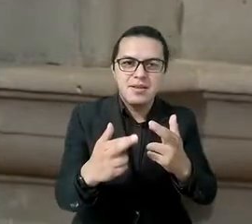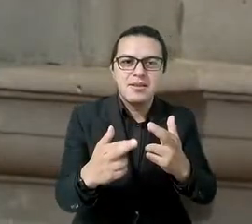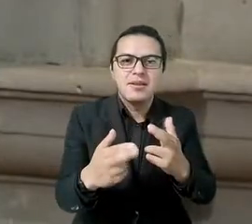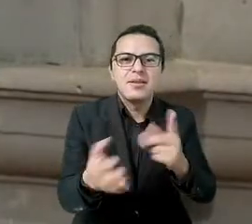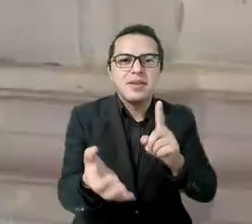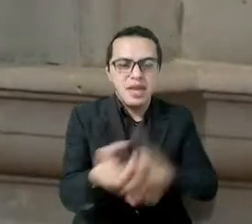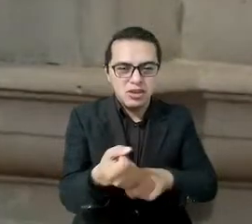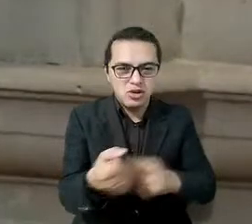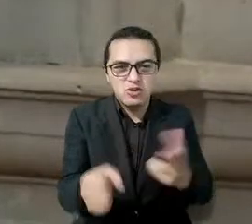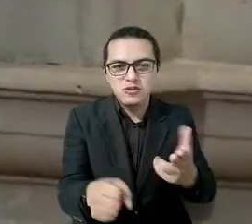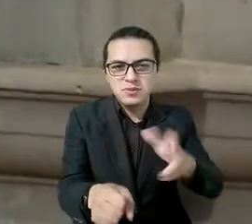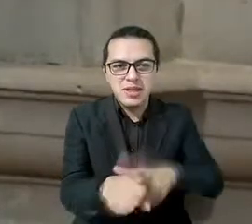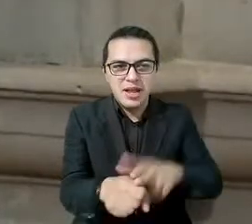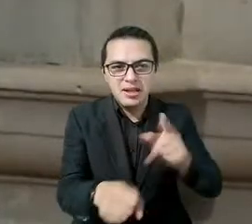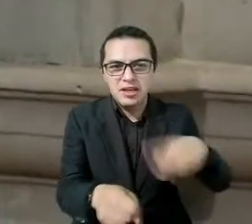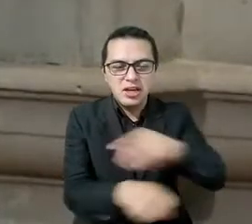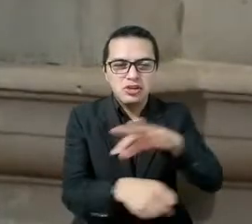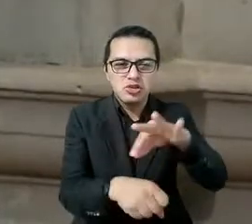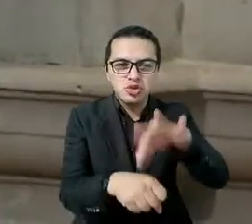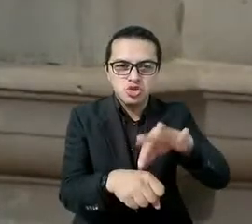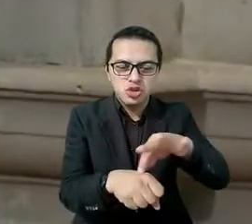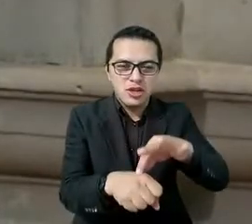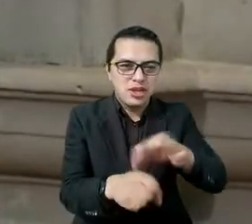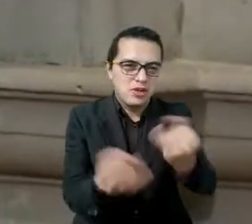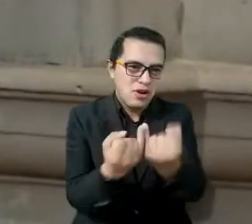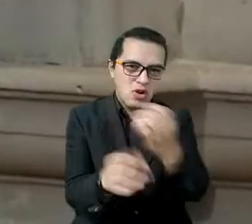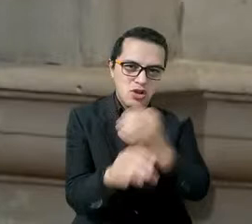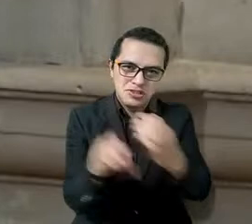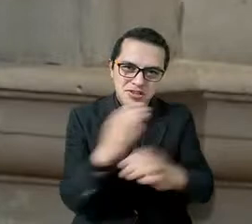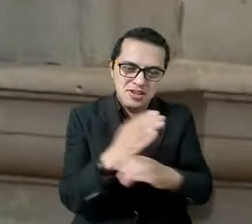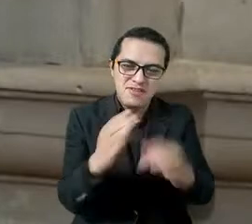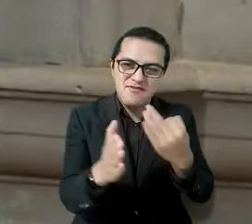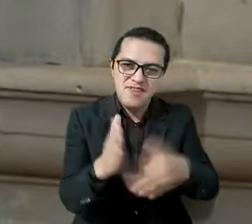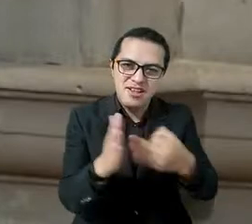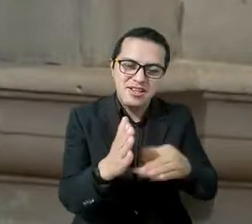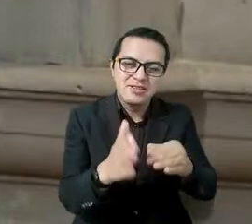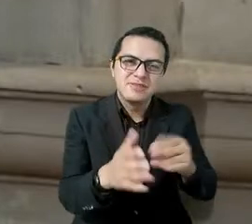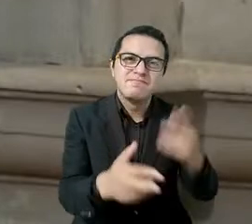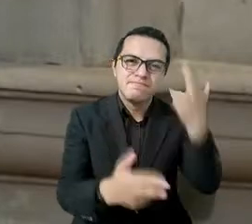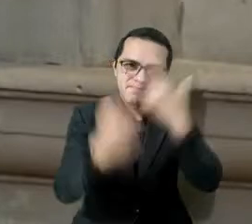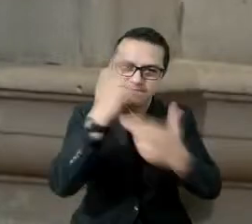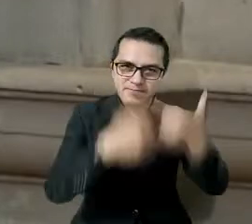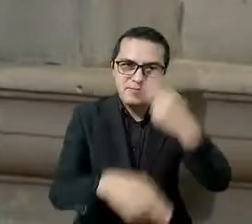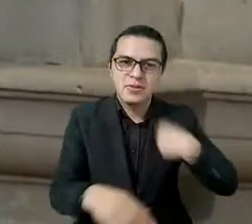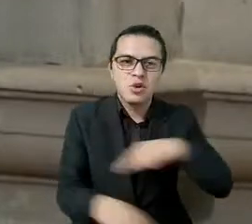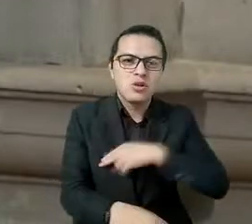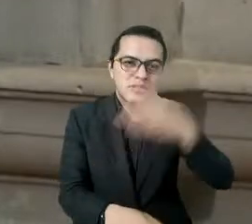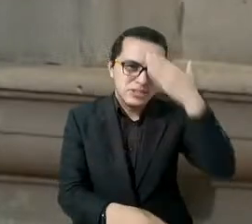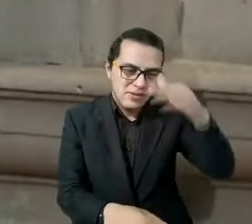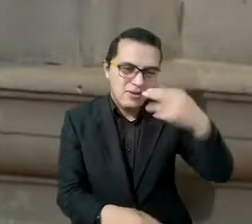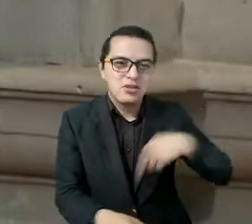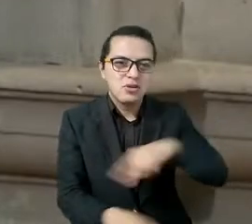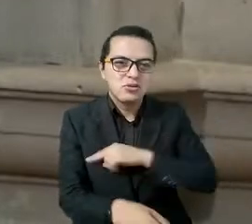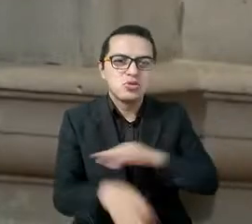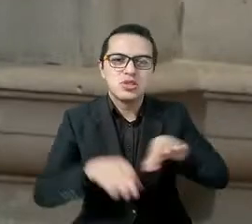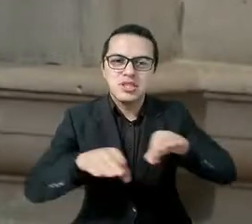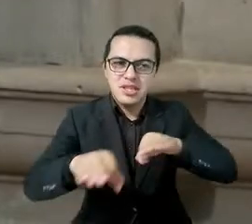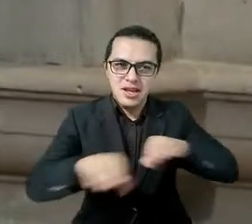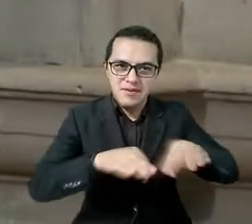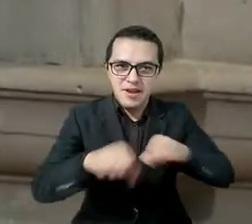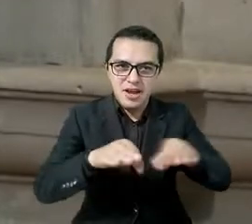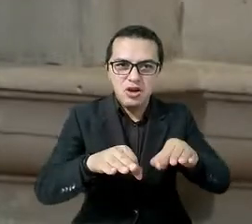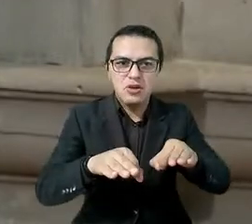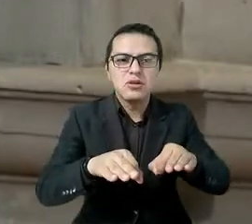atención médica hospitalaria. Sabemos que nuestro trabajo como legisladoras es generar